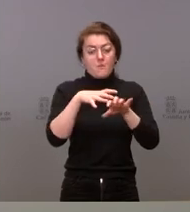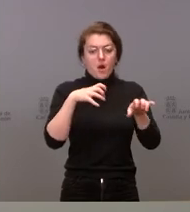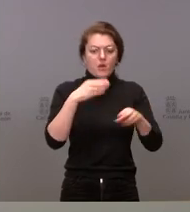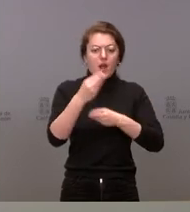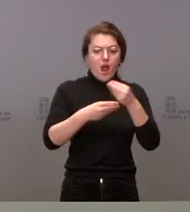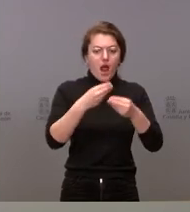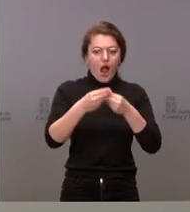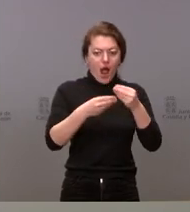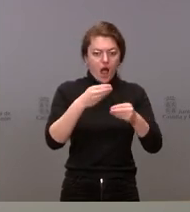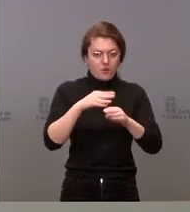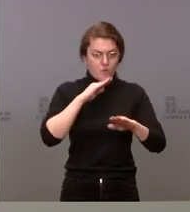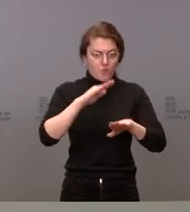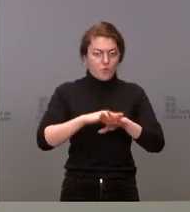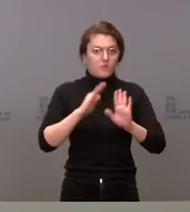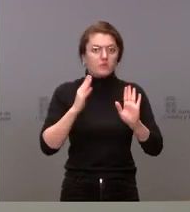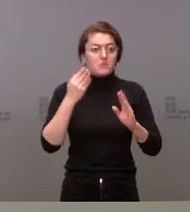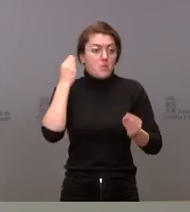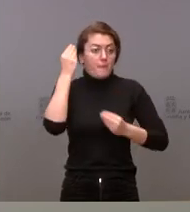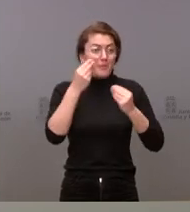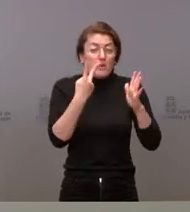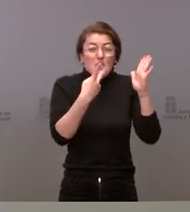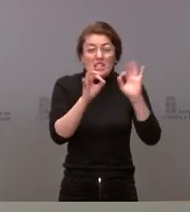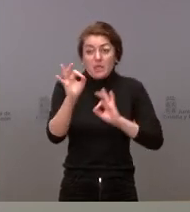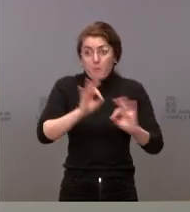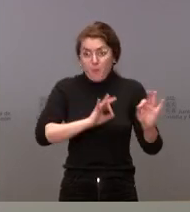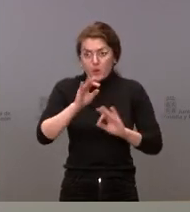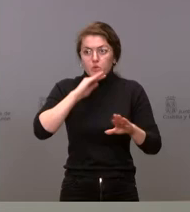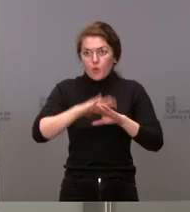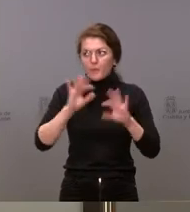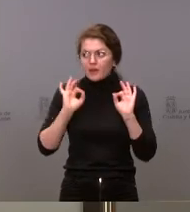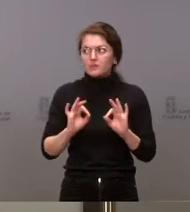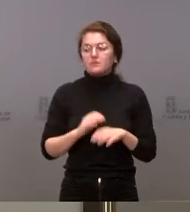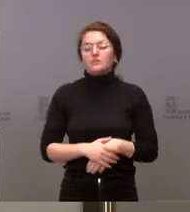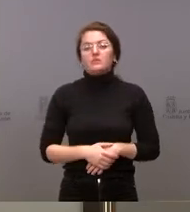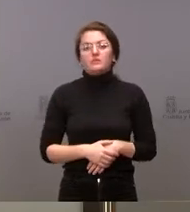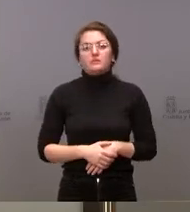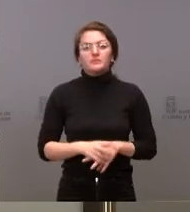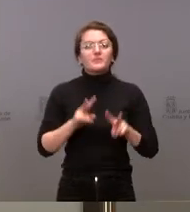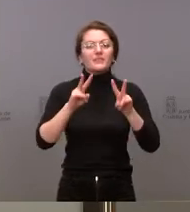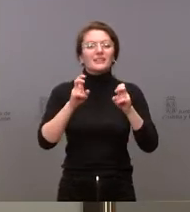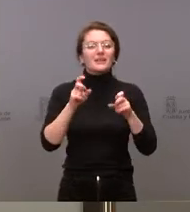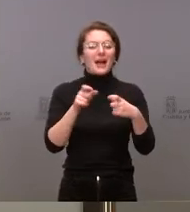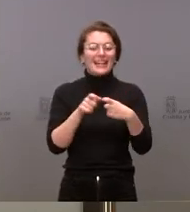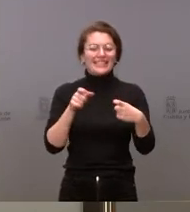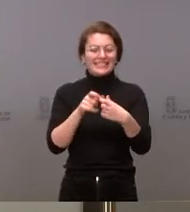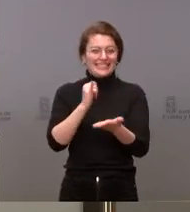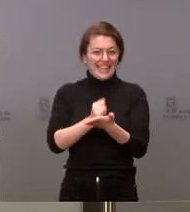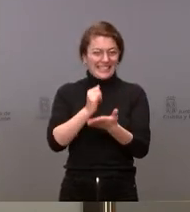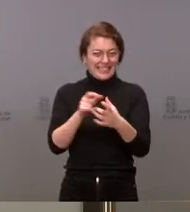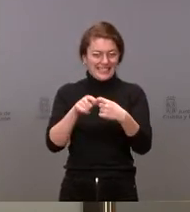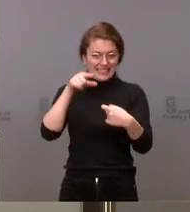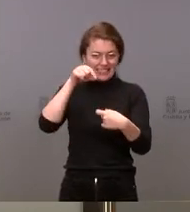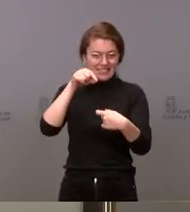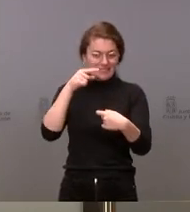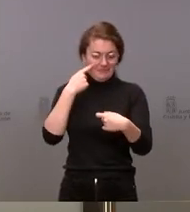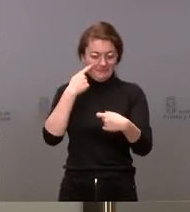estimó un 70 por ciento que yo creo que puede ser hacerlas puede ser adecuado con respecto a los tests de antígenos entiendo